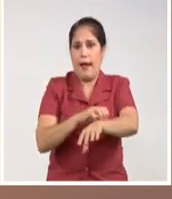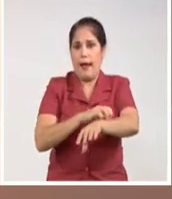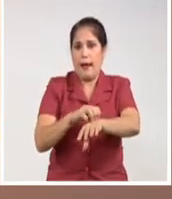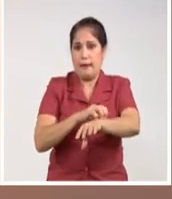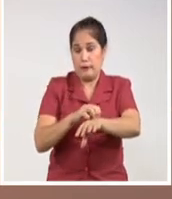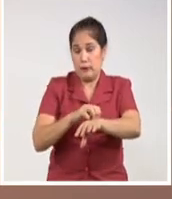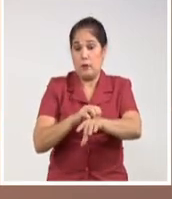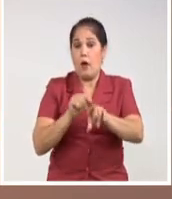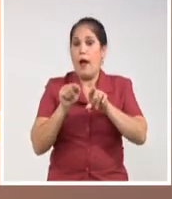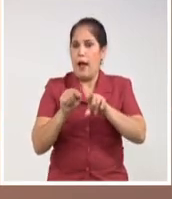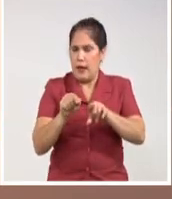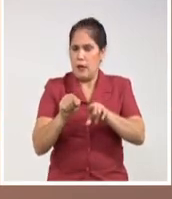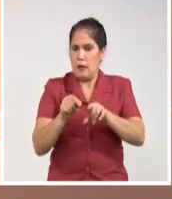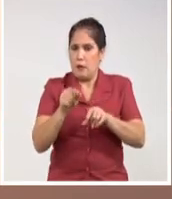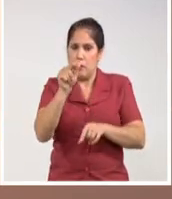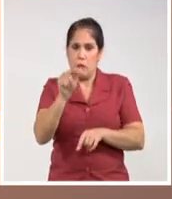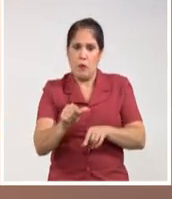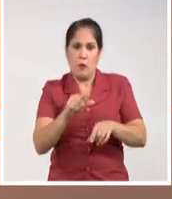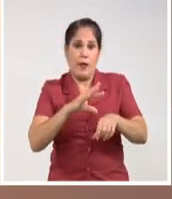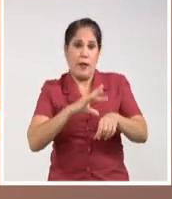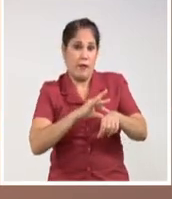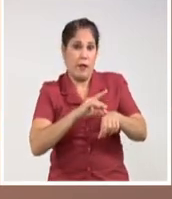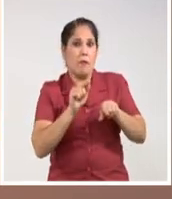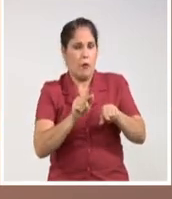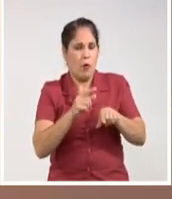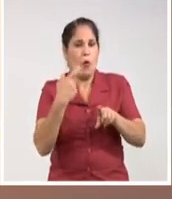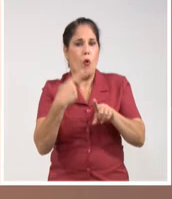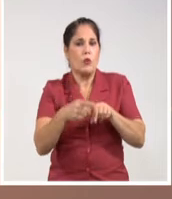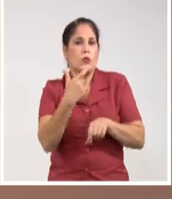tiomersal que son convalecientes se vacunan